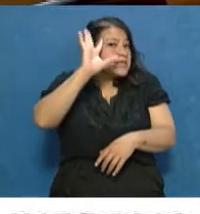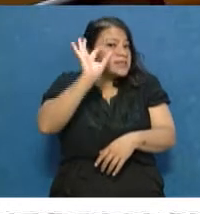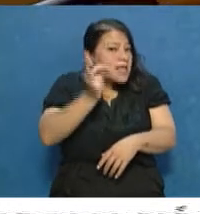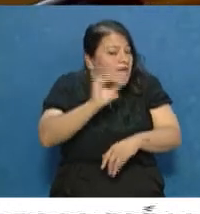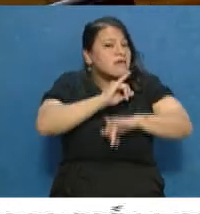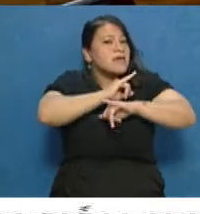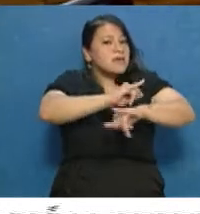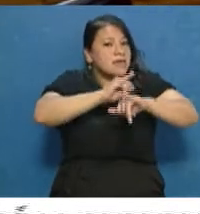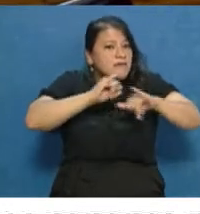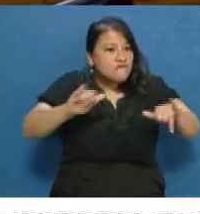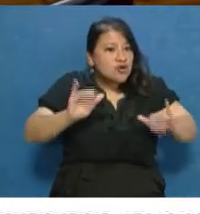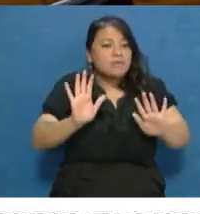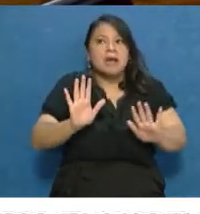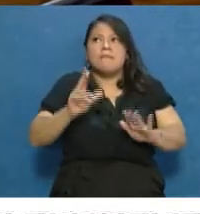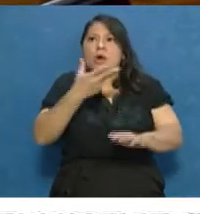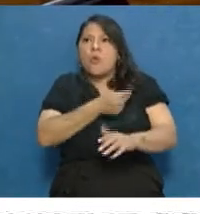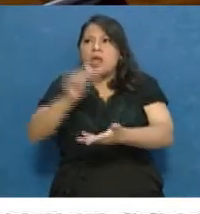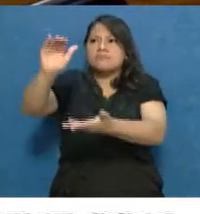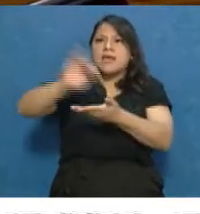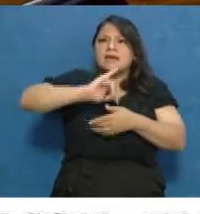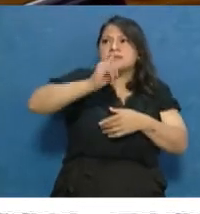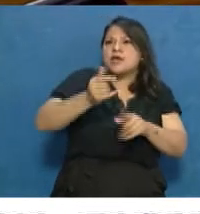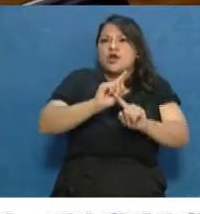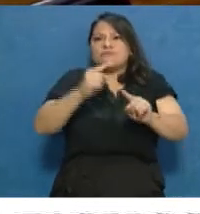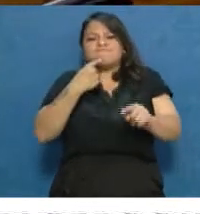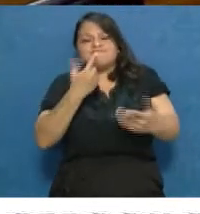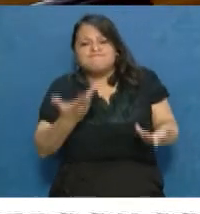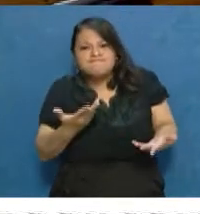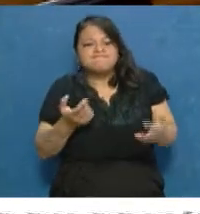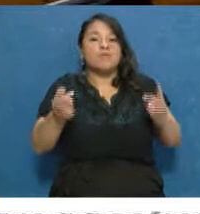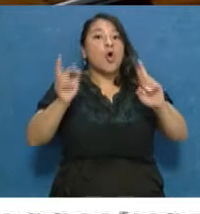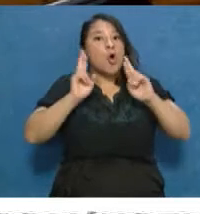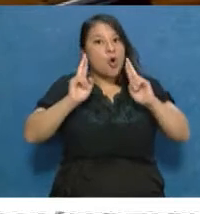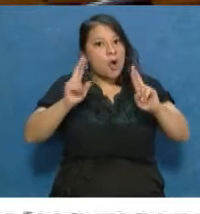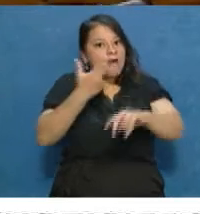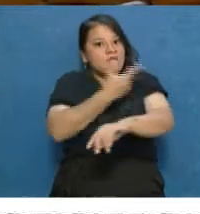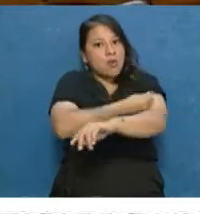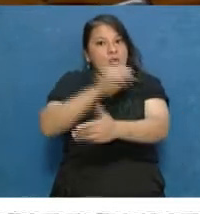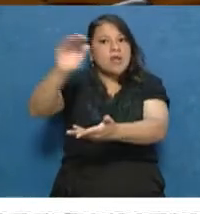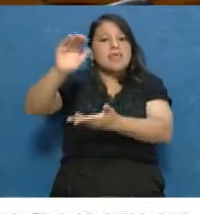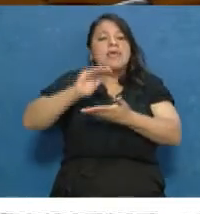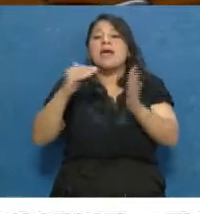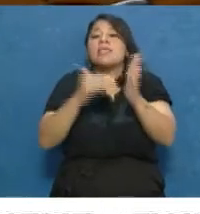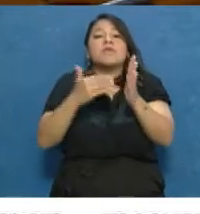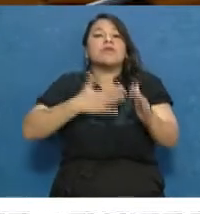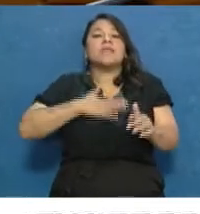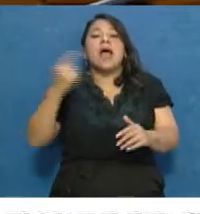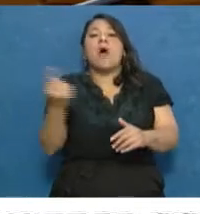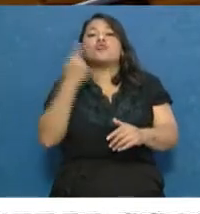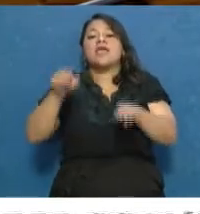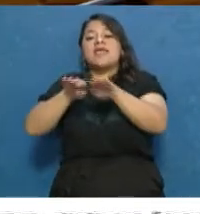como nacional, que llega, que no llega. Esperemos que llegue, que dicen las autoridades del